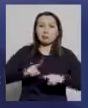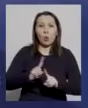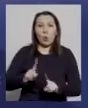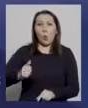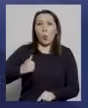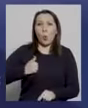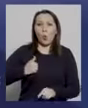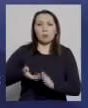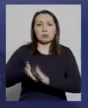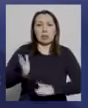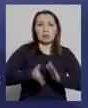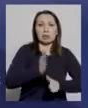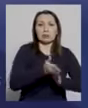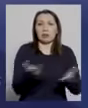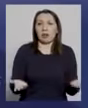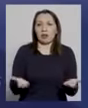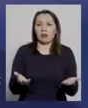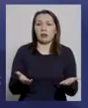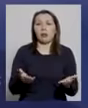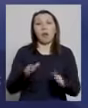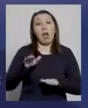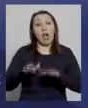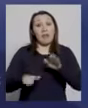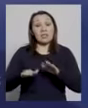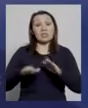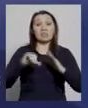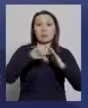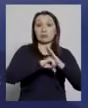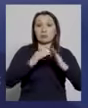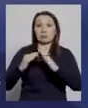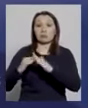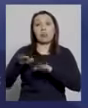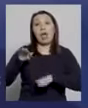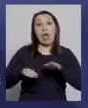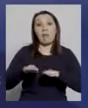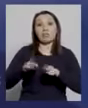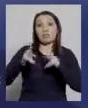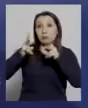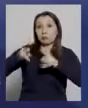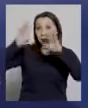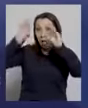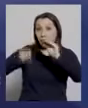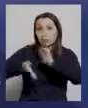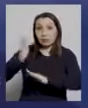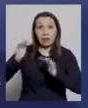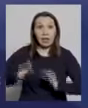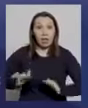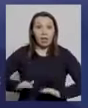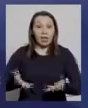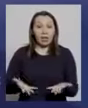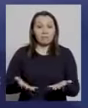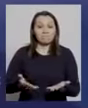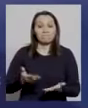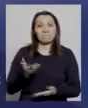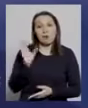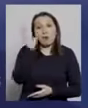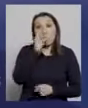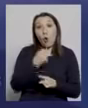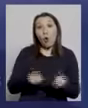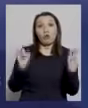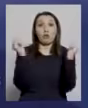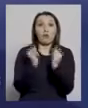incumplimiento de a veces la cuarentena, a veces el toque de queda, habrá que buscar